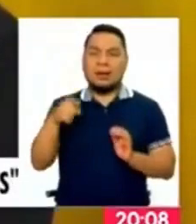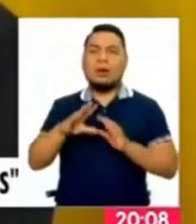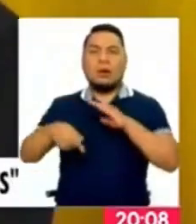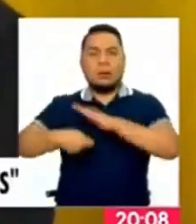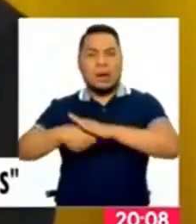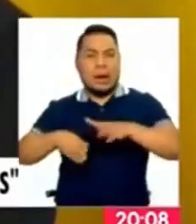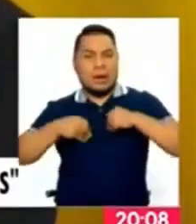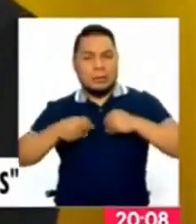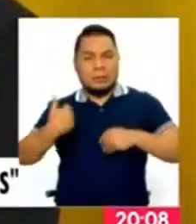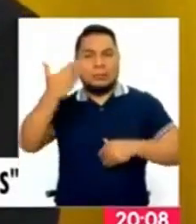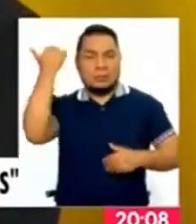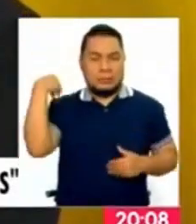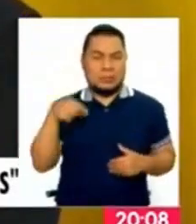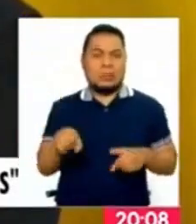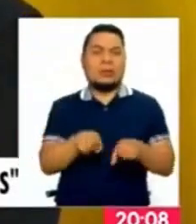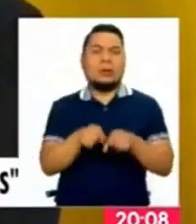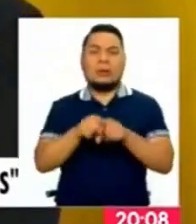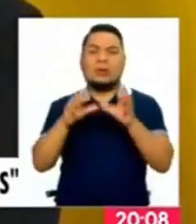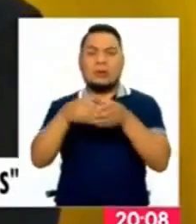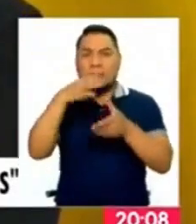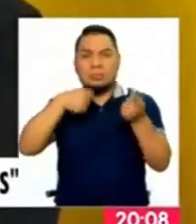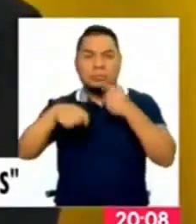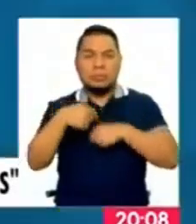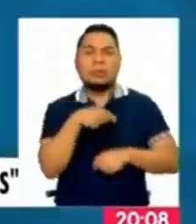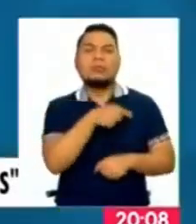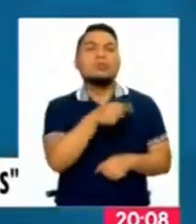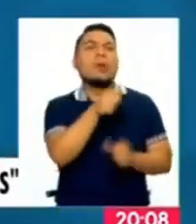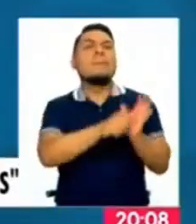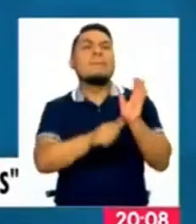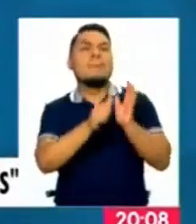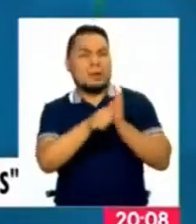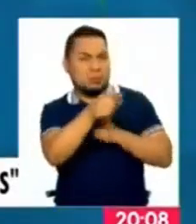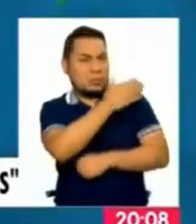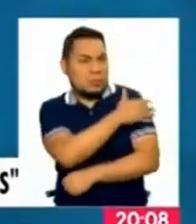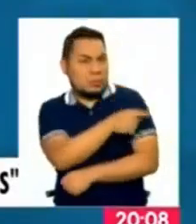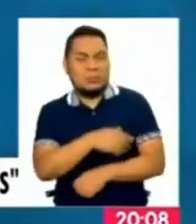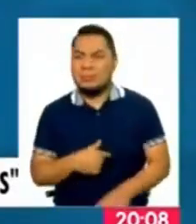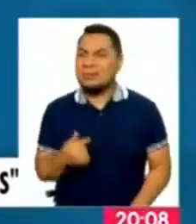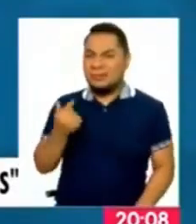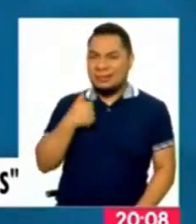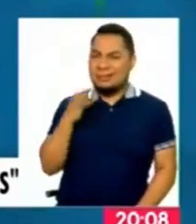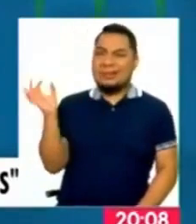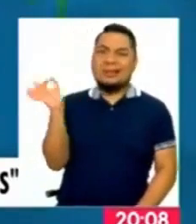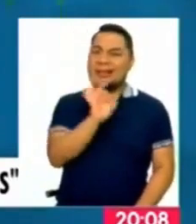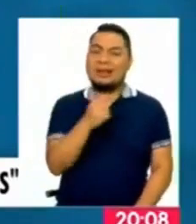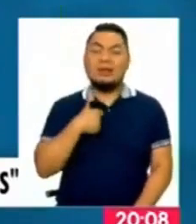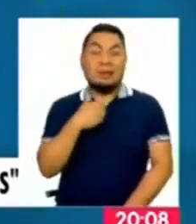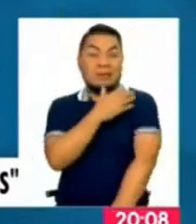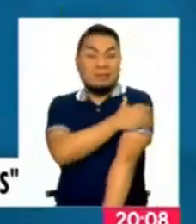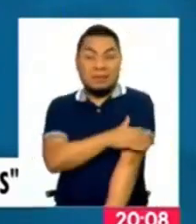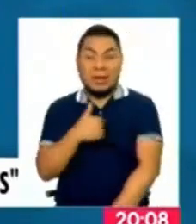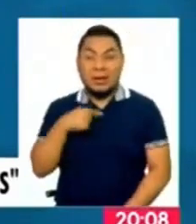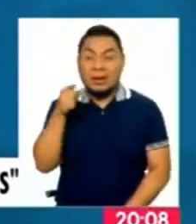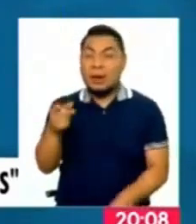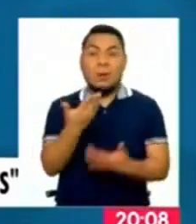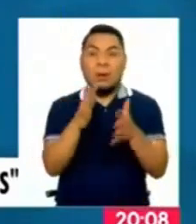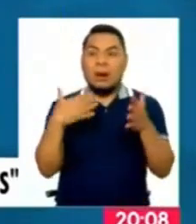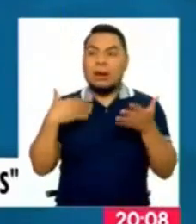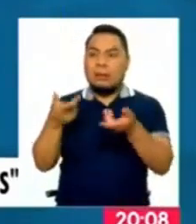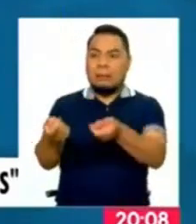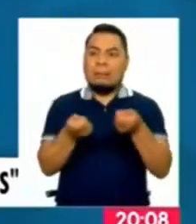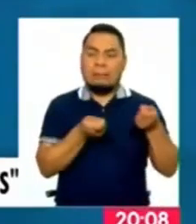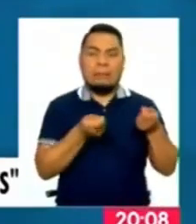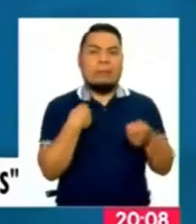silva colchado declarará hoy ante la fiscalía sobre esta obstrucción ríos es un exoficial tacneño de